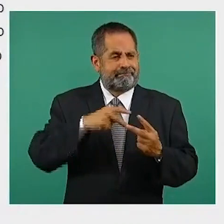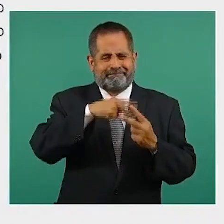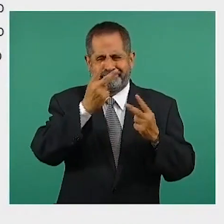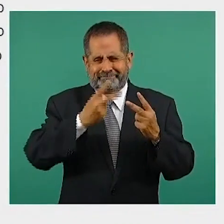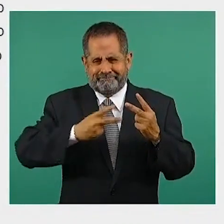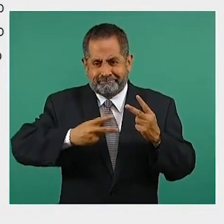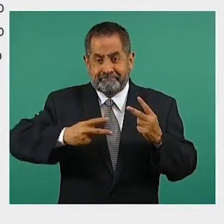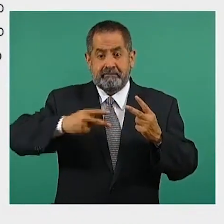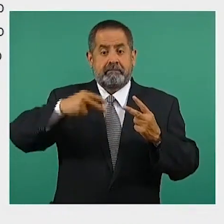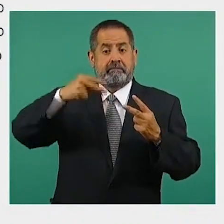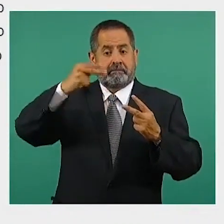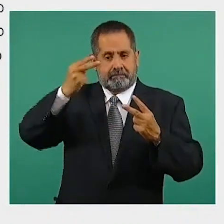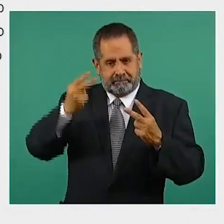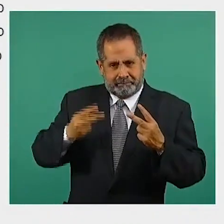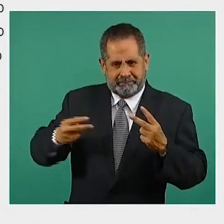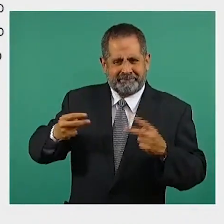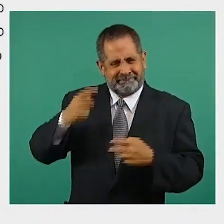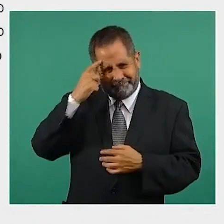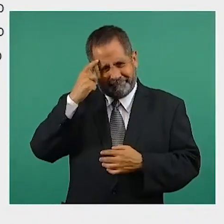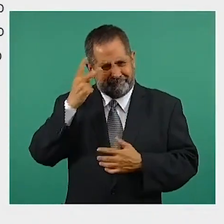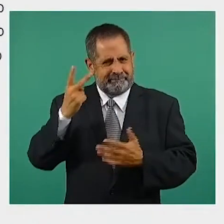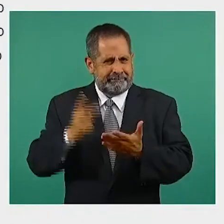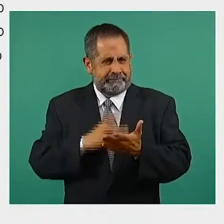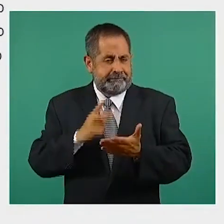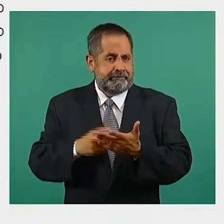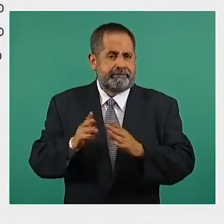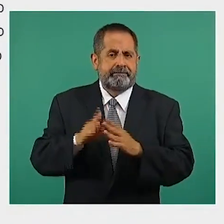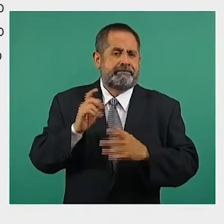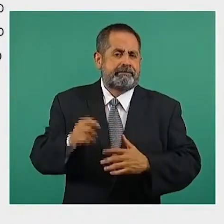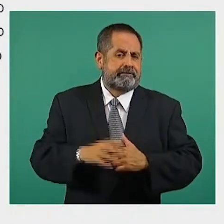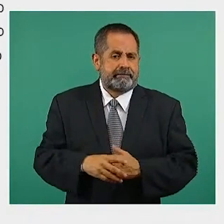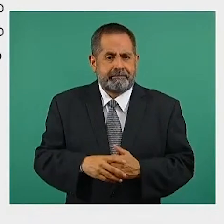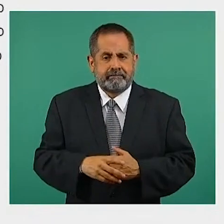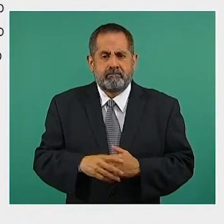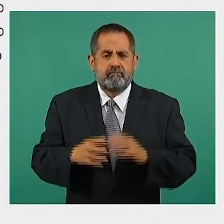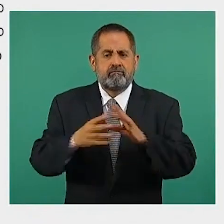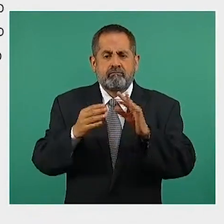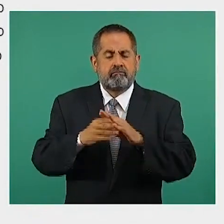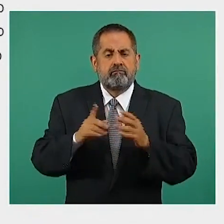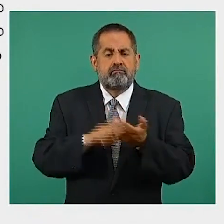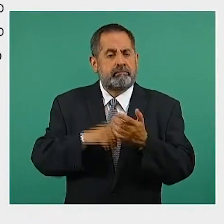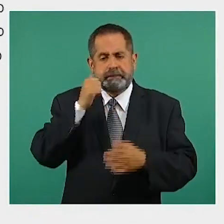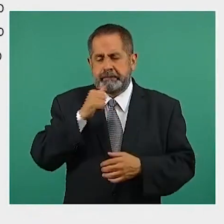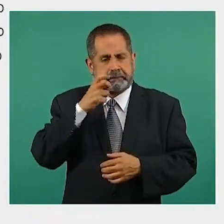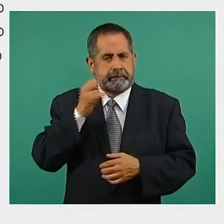pandémicas. Como bien se ha descrito, las pandemias se presentan por